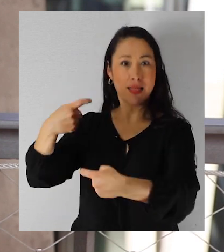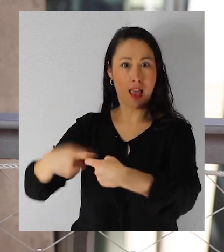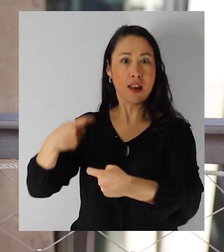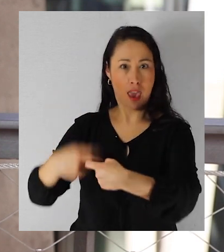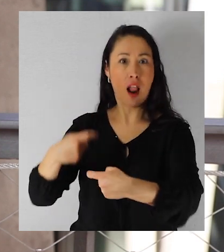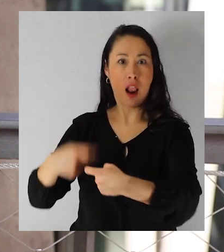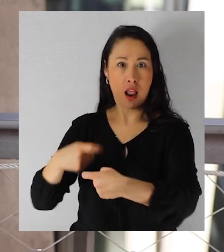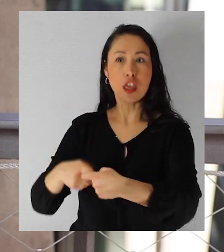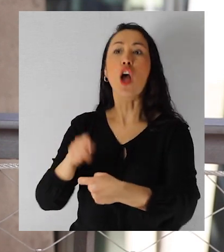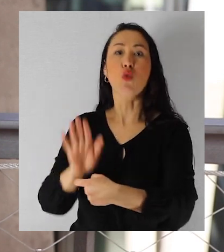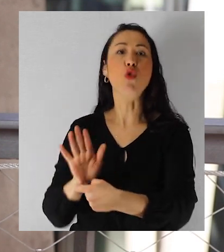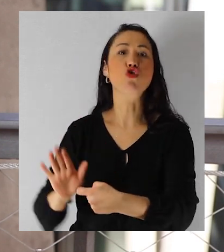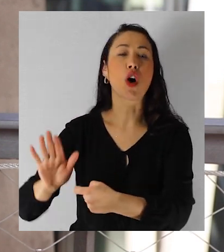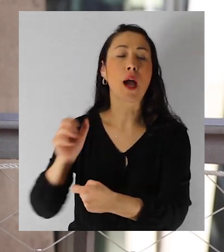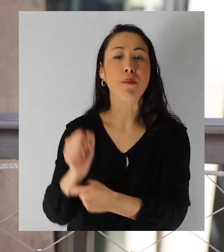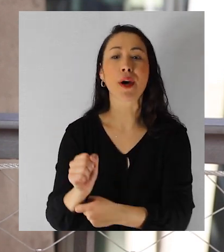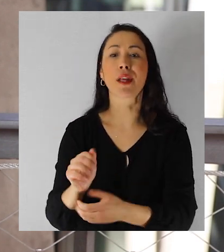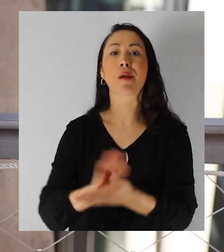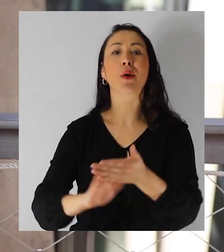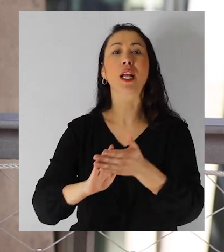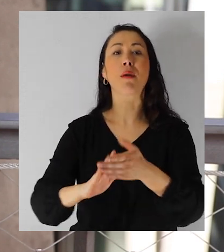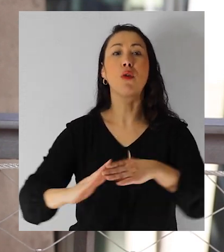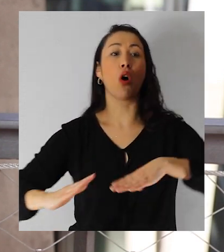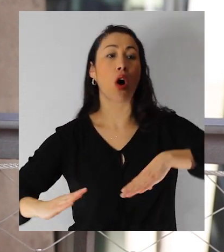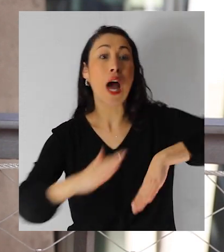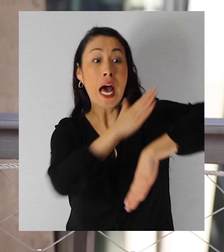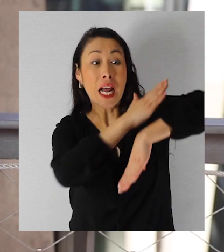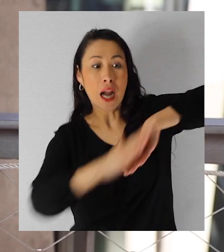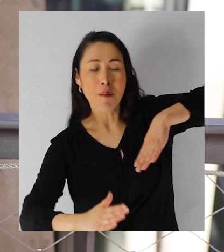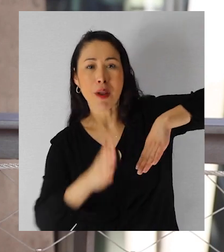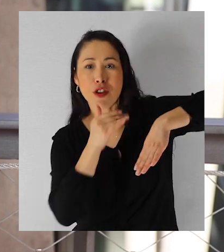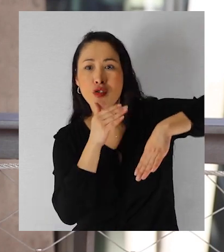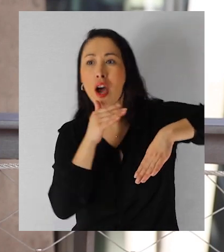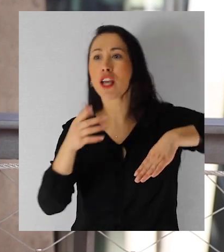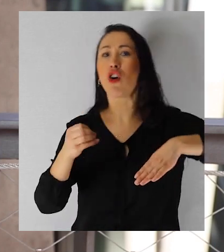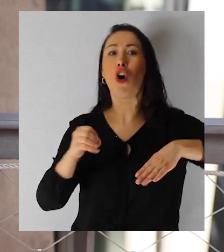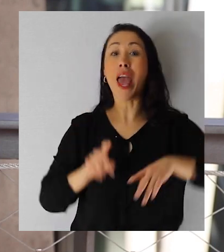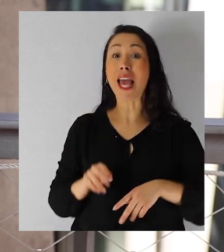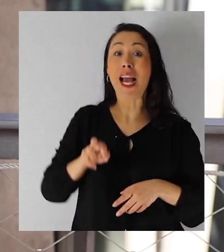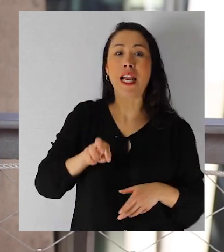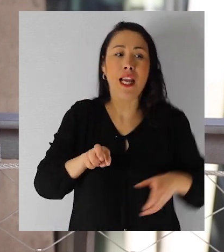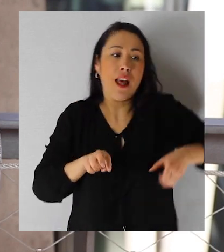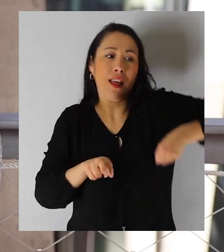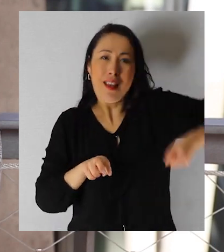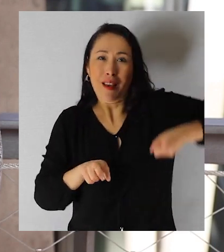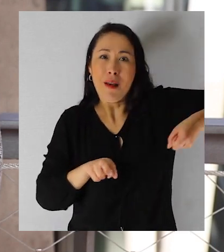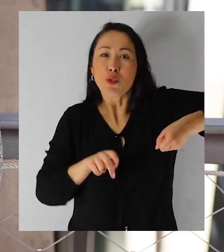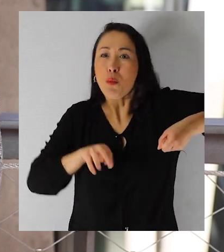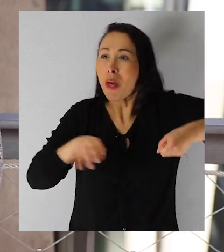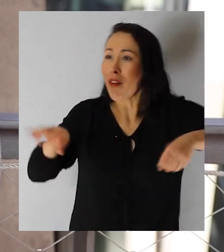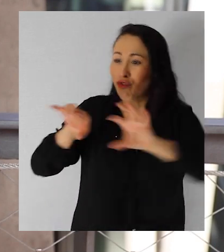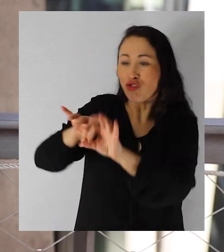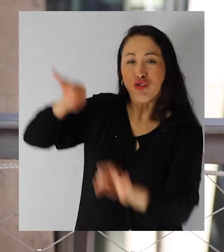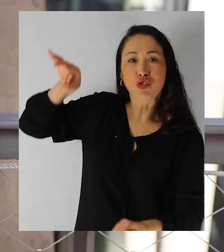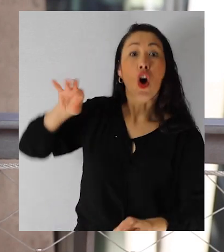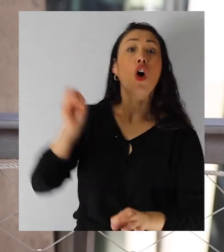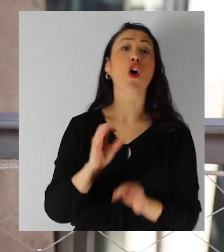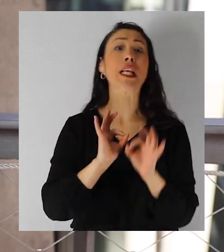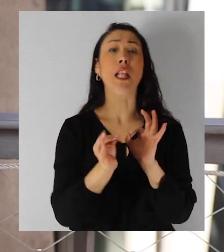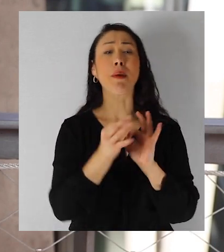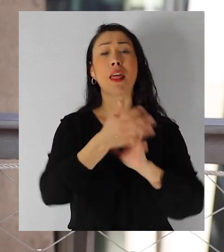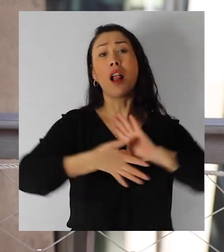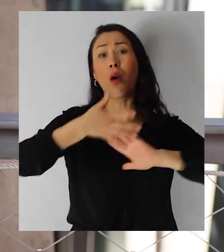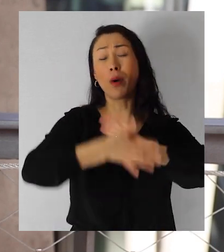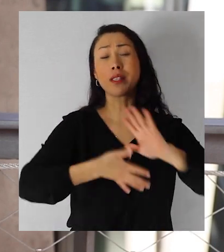que ver justamente con las faltas de rampa, las faltas de pasillos, de pasamanos en las escaleras, o la falta, por ejemplo, de intérprete de lenguas